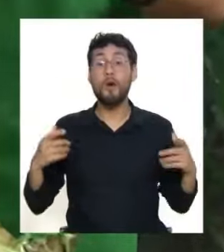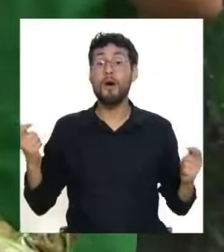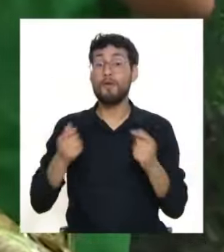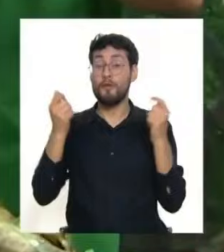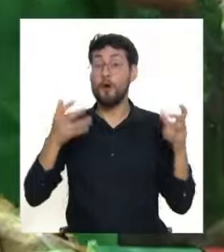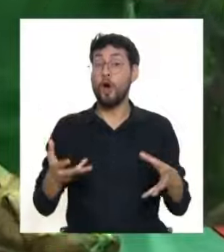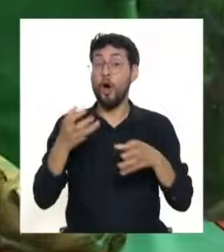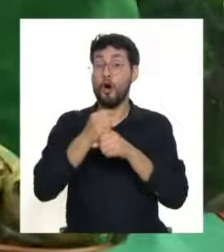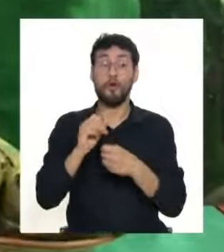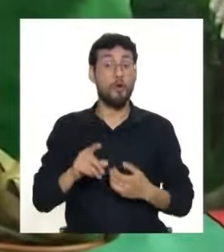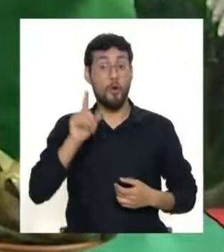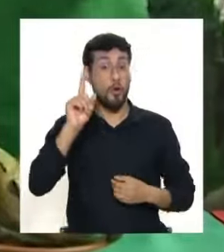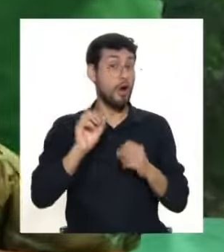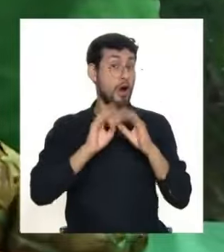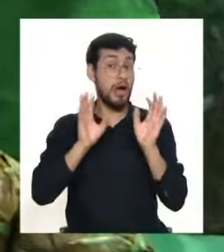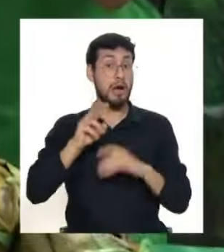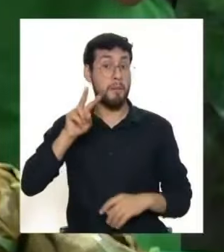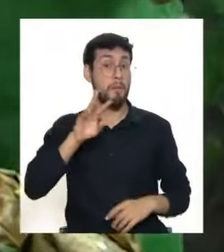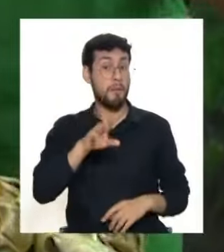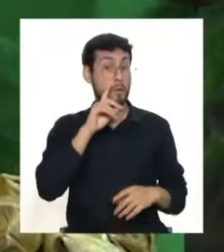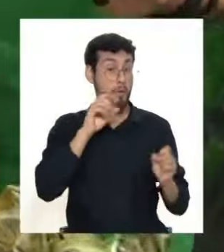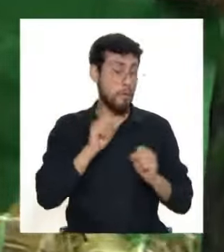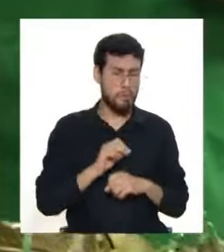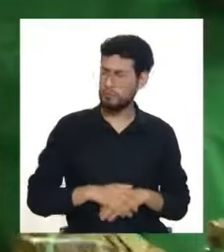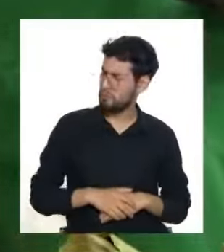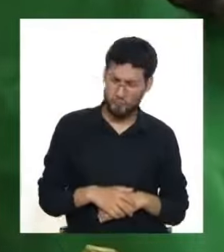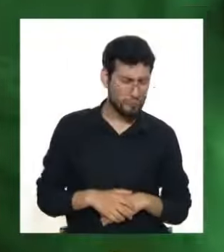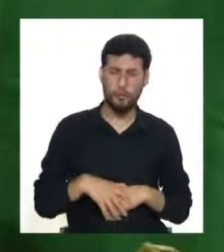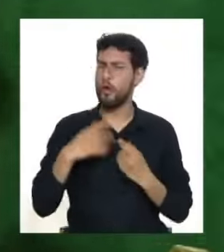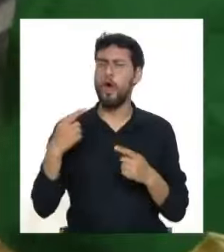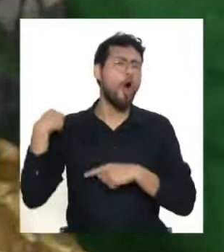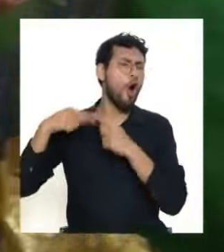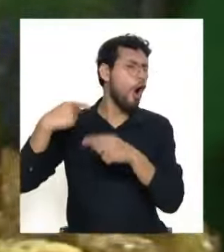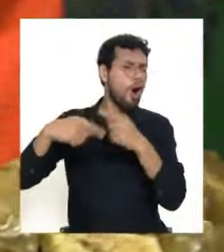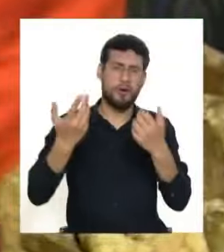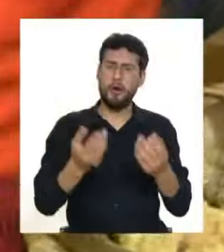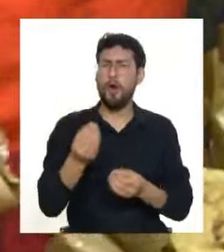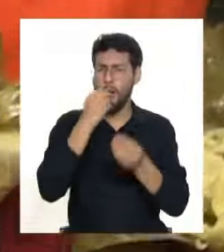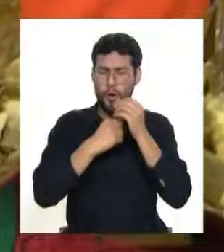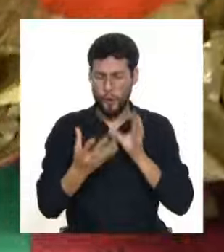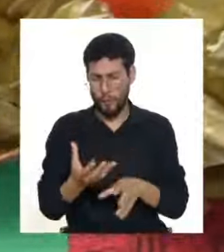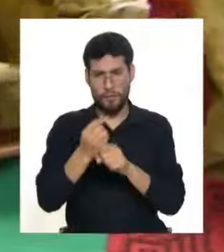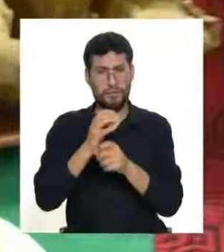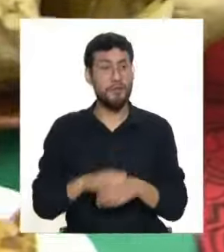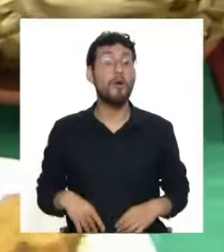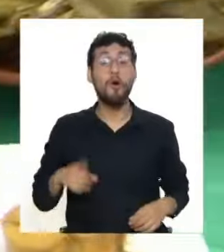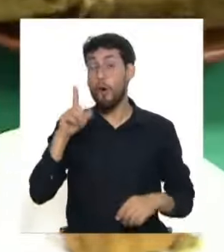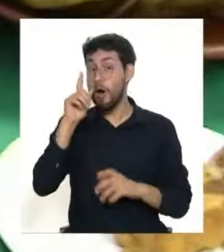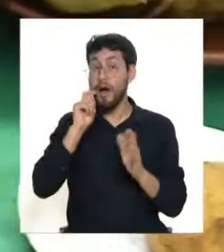de Juanes no solamente es un solo día, que es el 24 de junio. Sino también todos los días se puede comer juanes y no solamente hay un solo tipo de juanes. Acá hemos